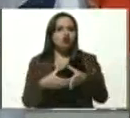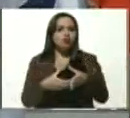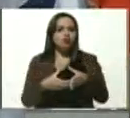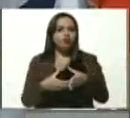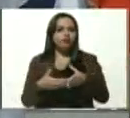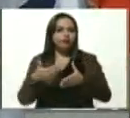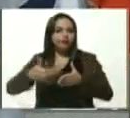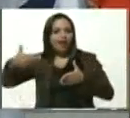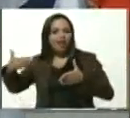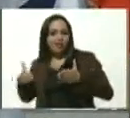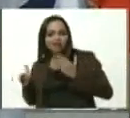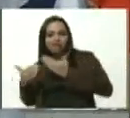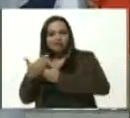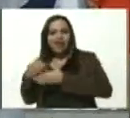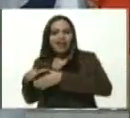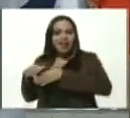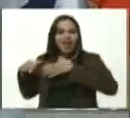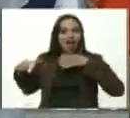grande,